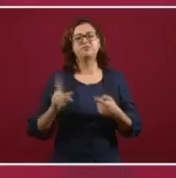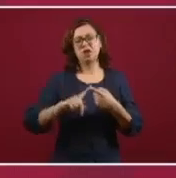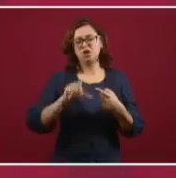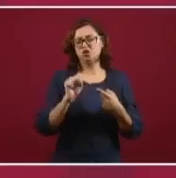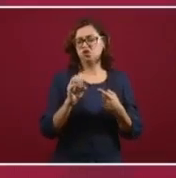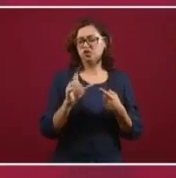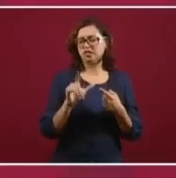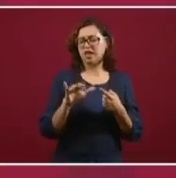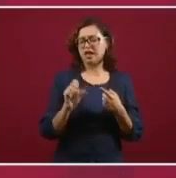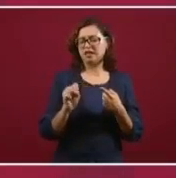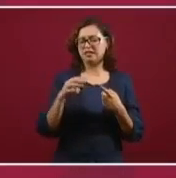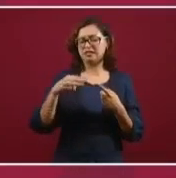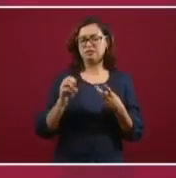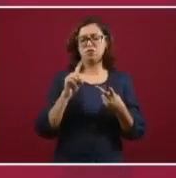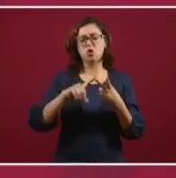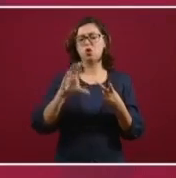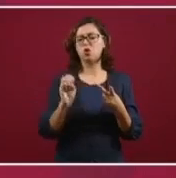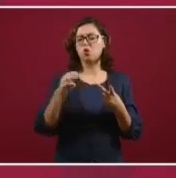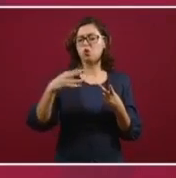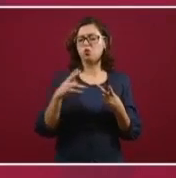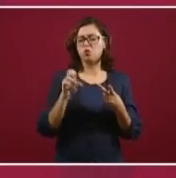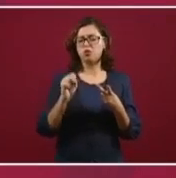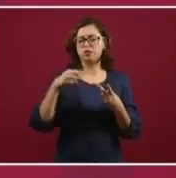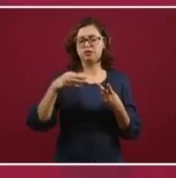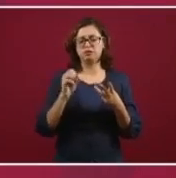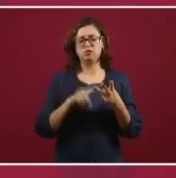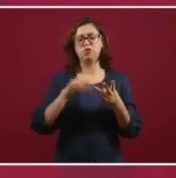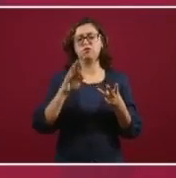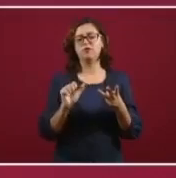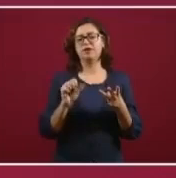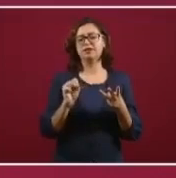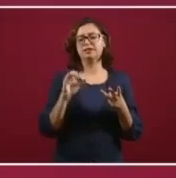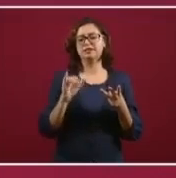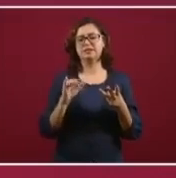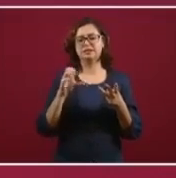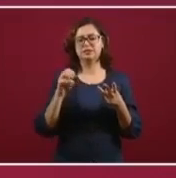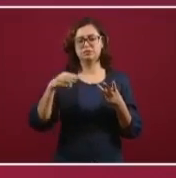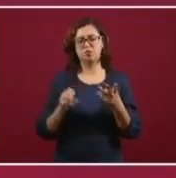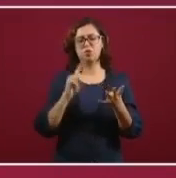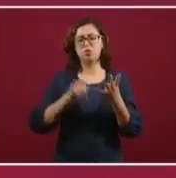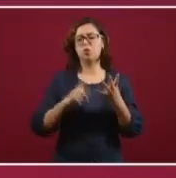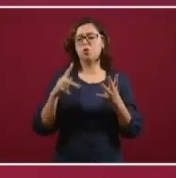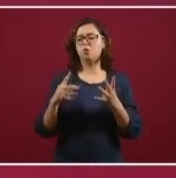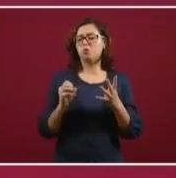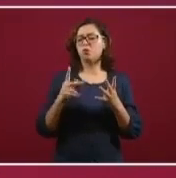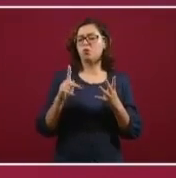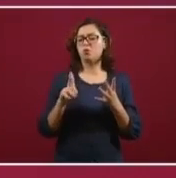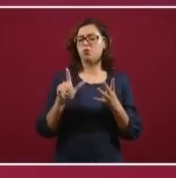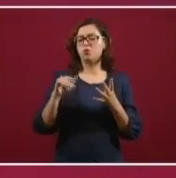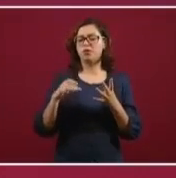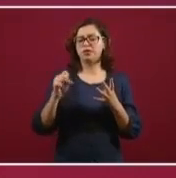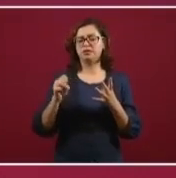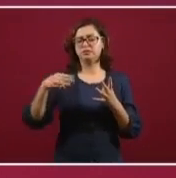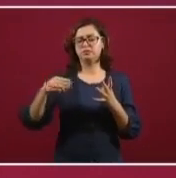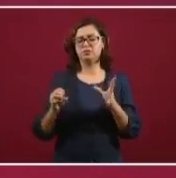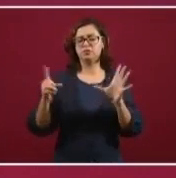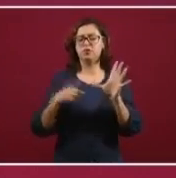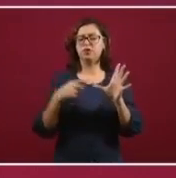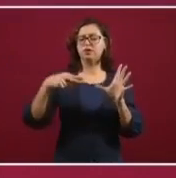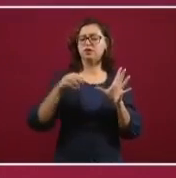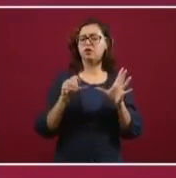socialismo, comunismo, fascismo, populismo, neoliberalismo.